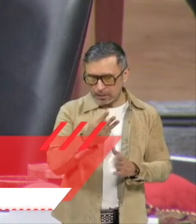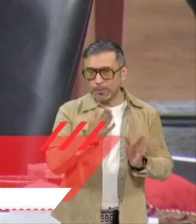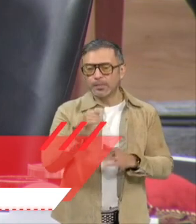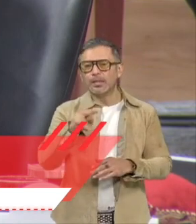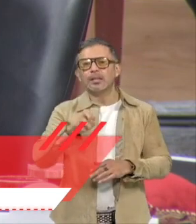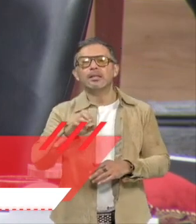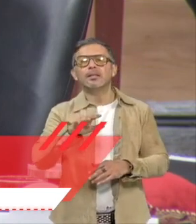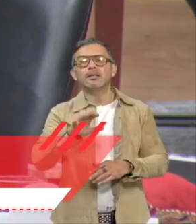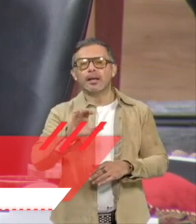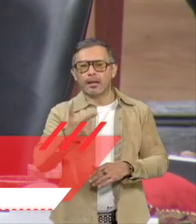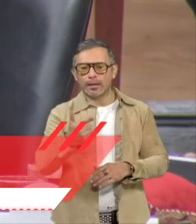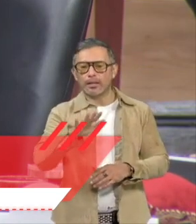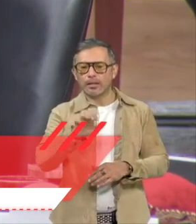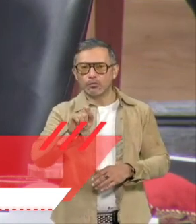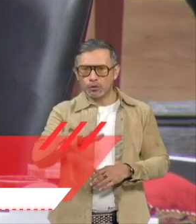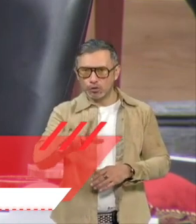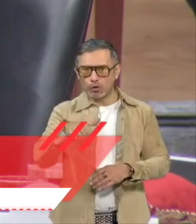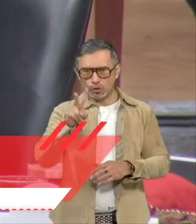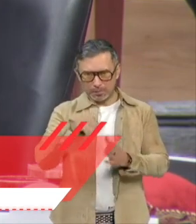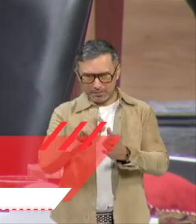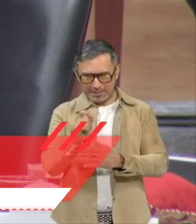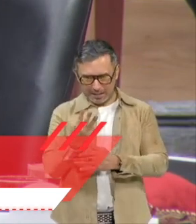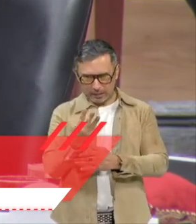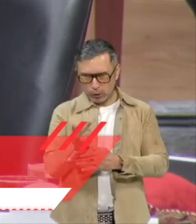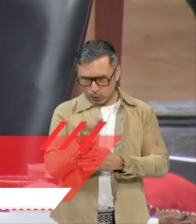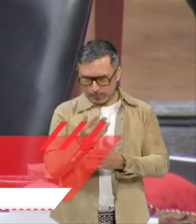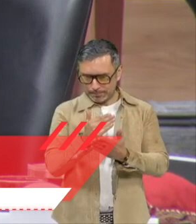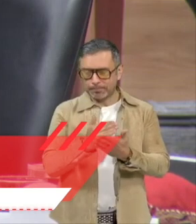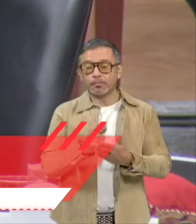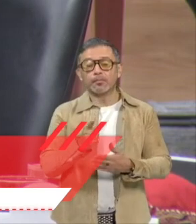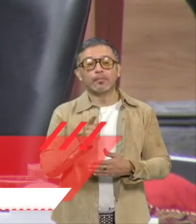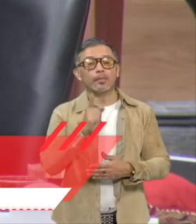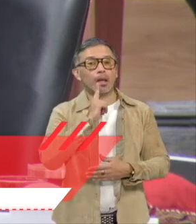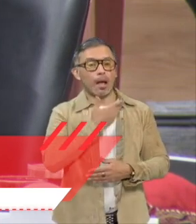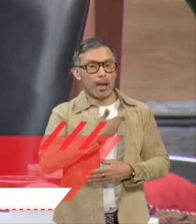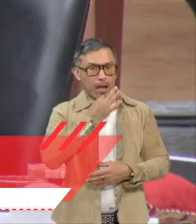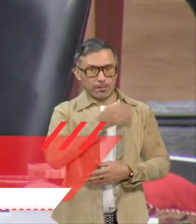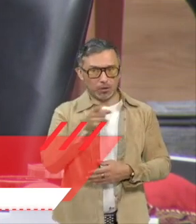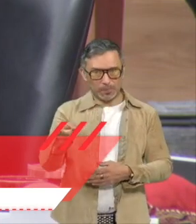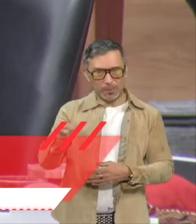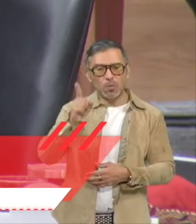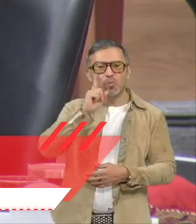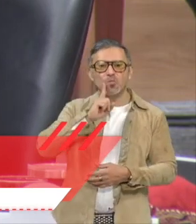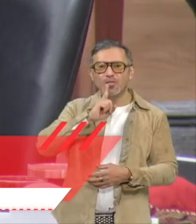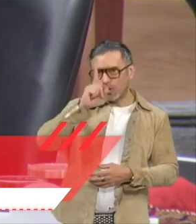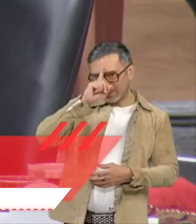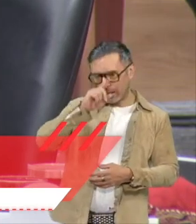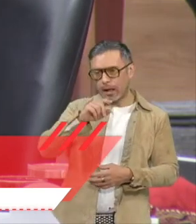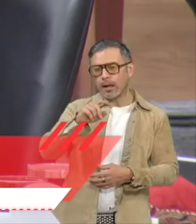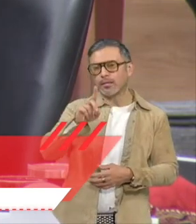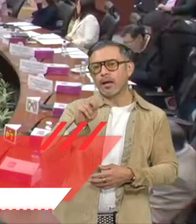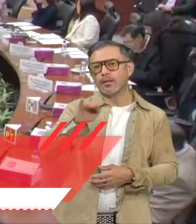república eliminar o modificar las publicaciones de la conferencia matutina en un plazo máximo de 6 horas en vertiente del